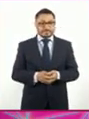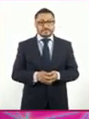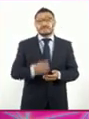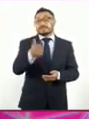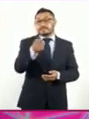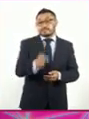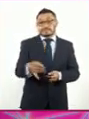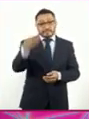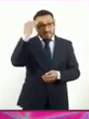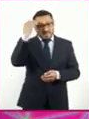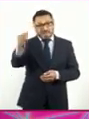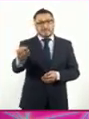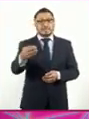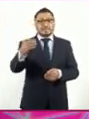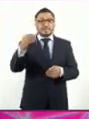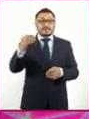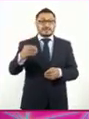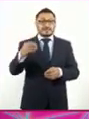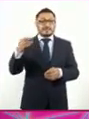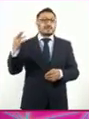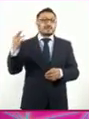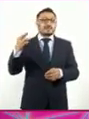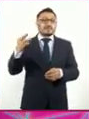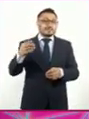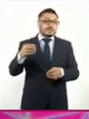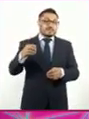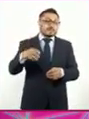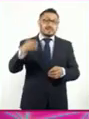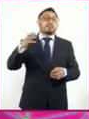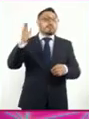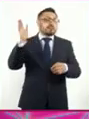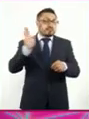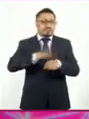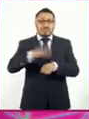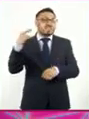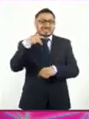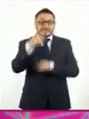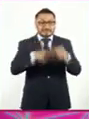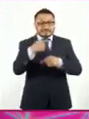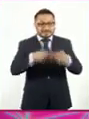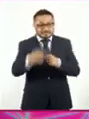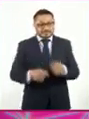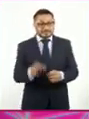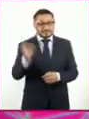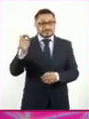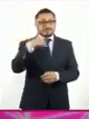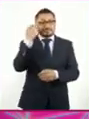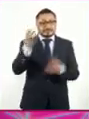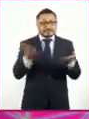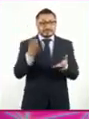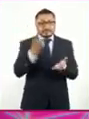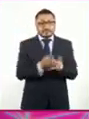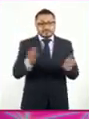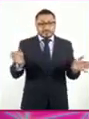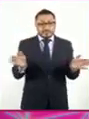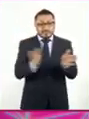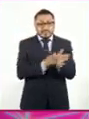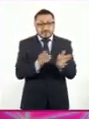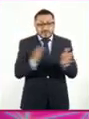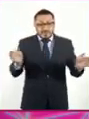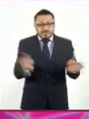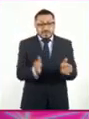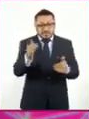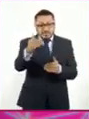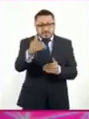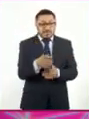así tardaría menos tiempo en girar. Entonces, si se quiere hacer un cuaderno con hojas más pequeñas, debe cambiarse